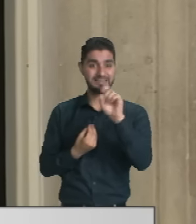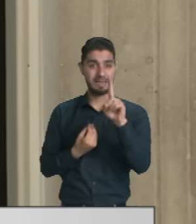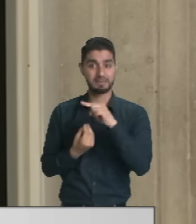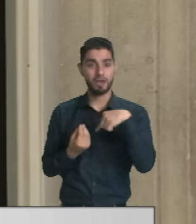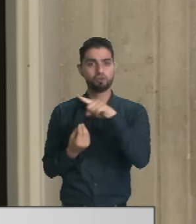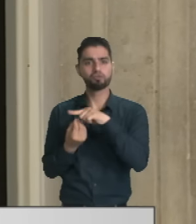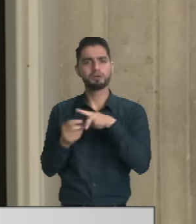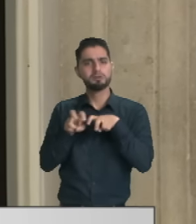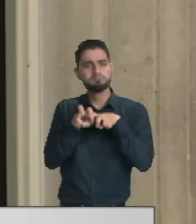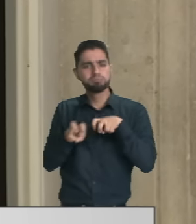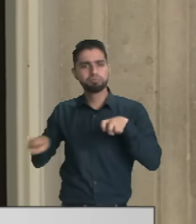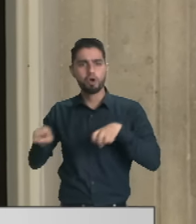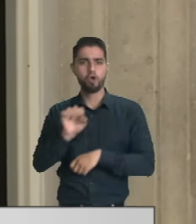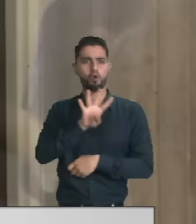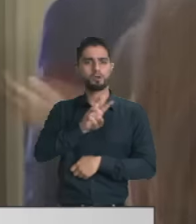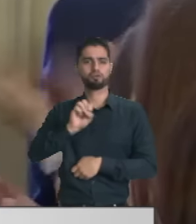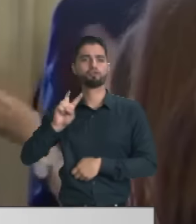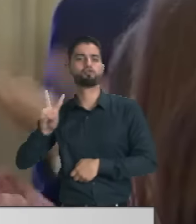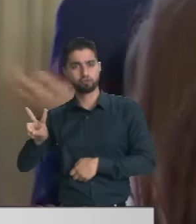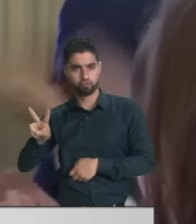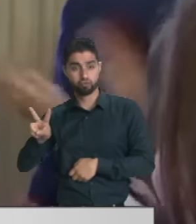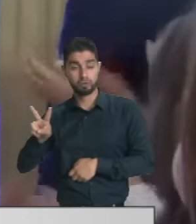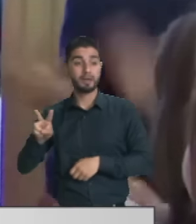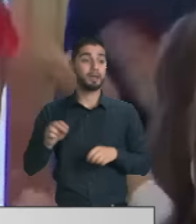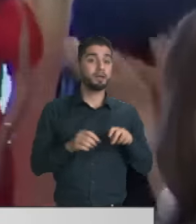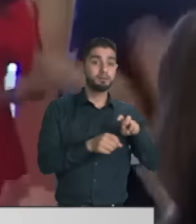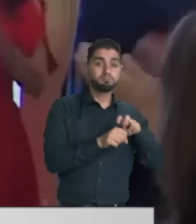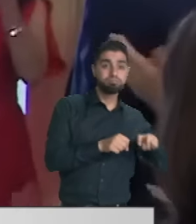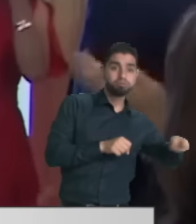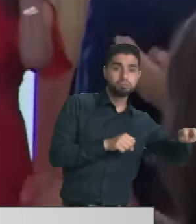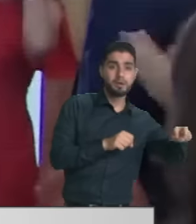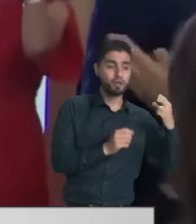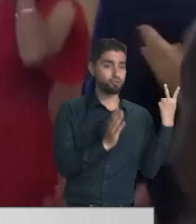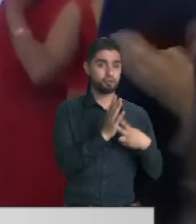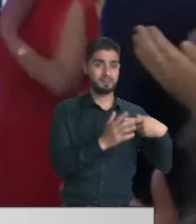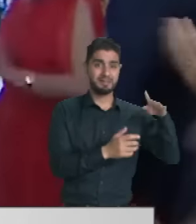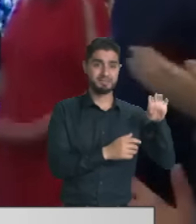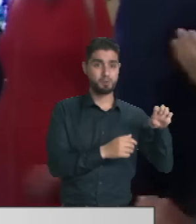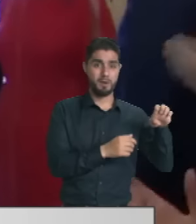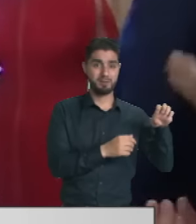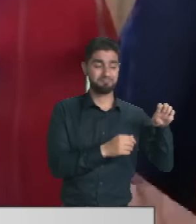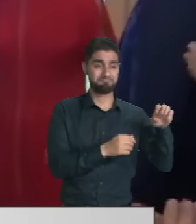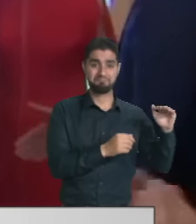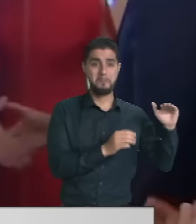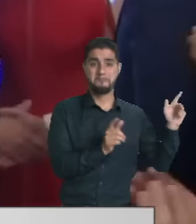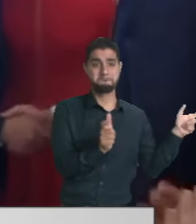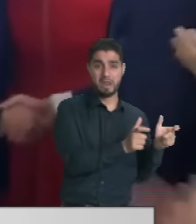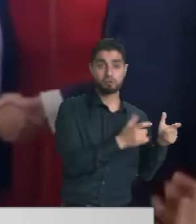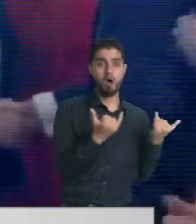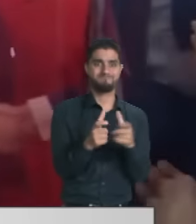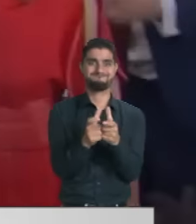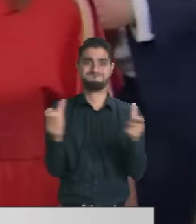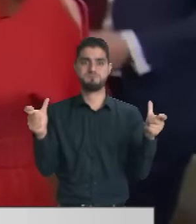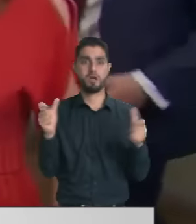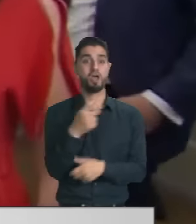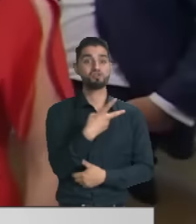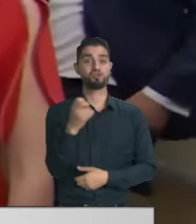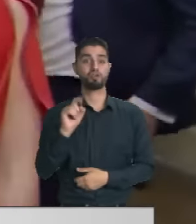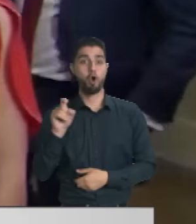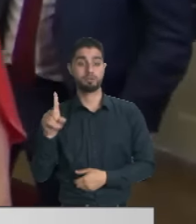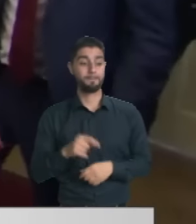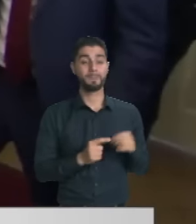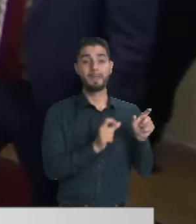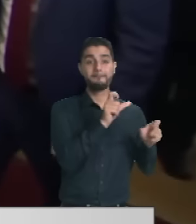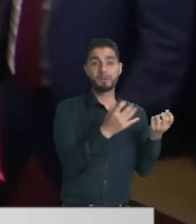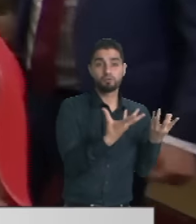escaños, cerca de 211 puestos más que en las elecciones del año 2019. Mientras que los conservadores tendrían